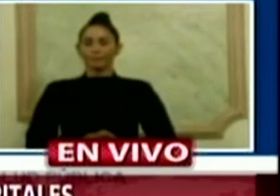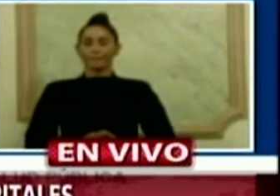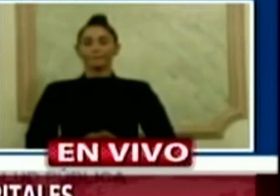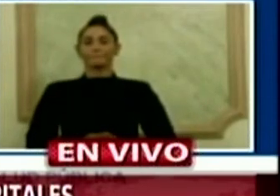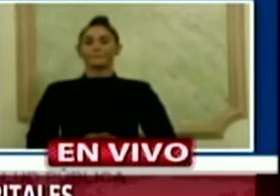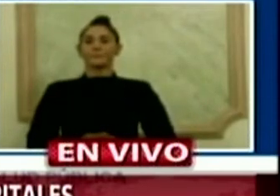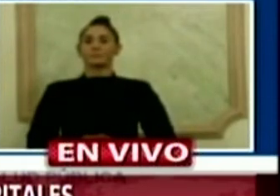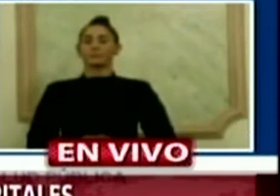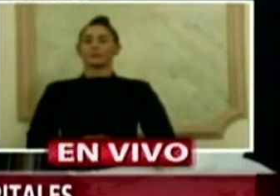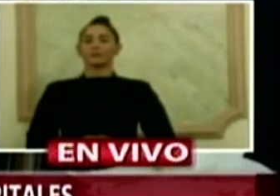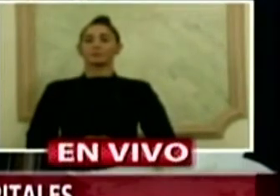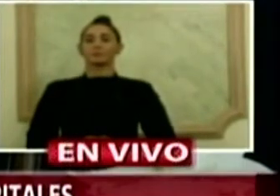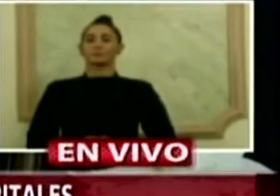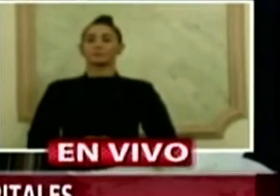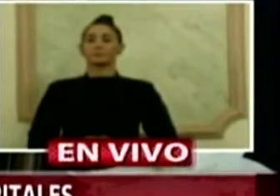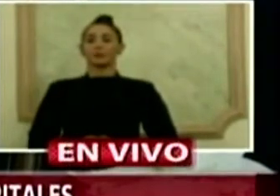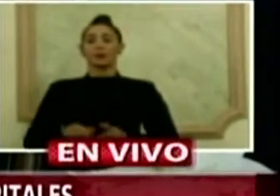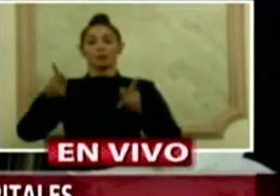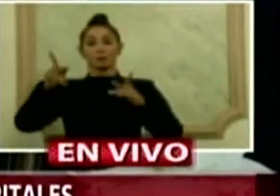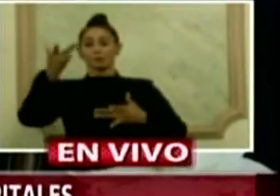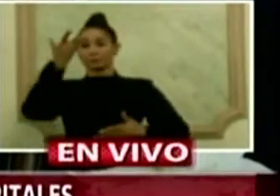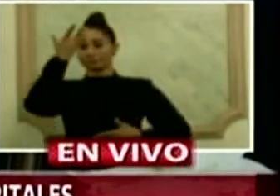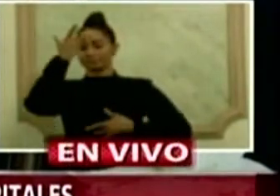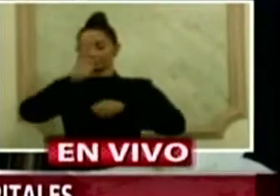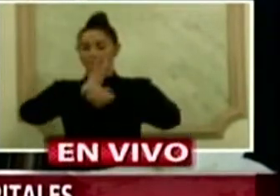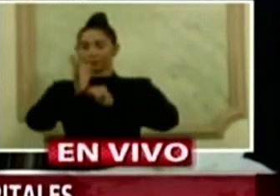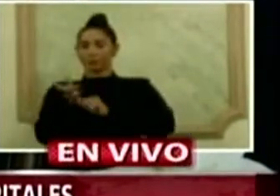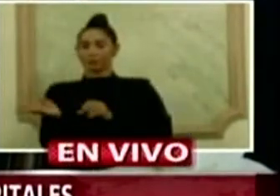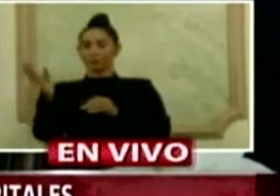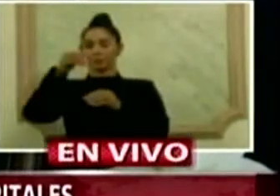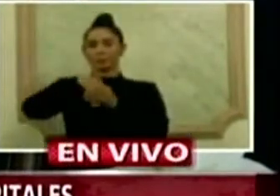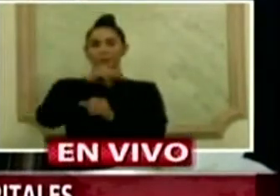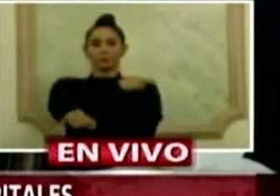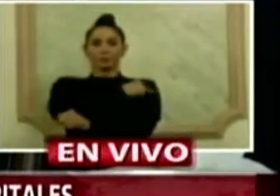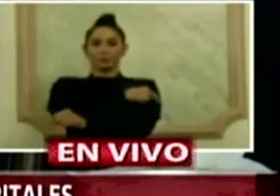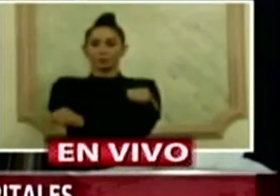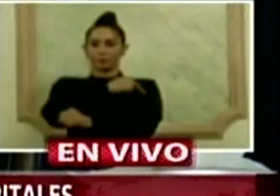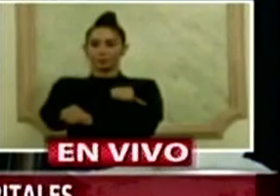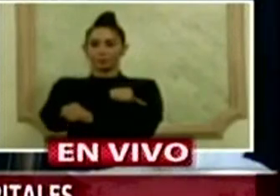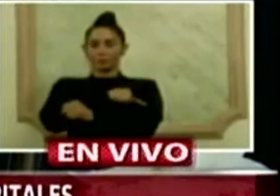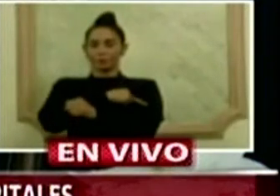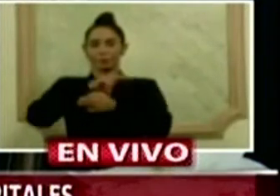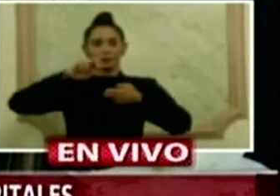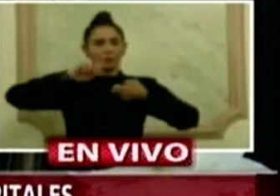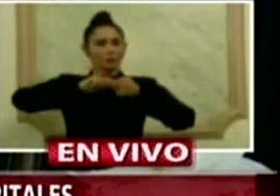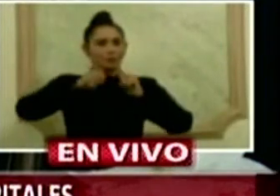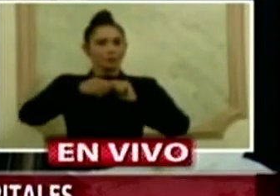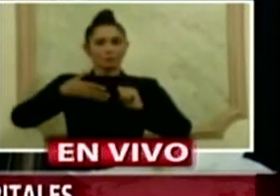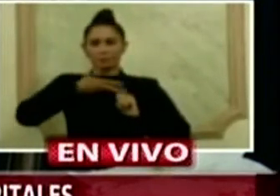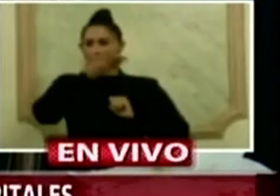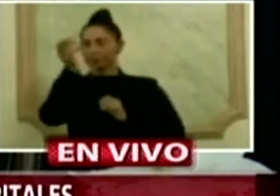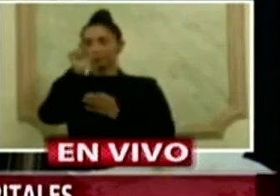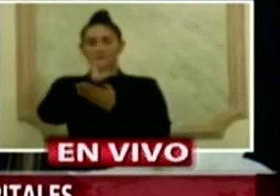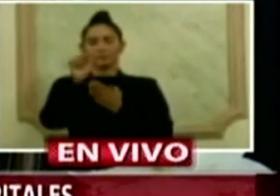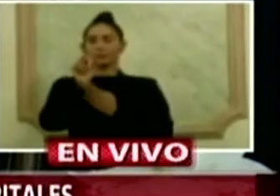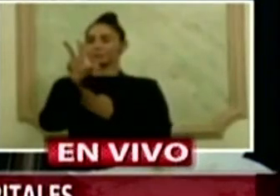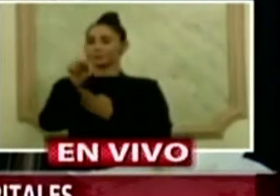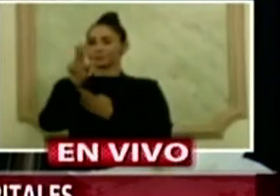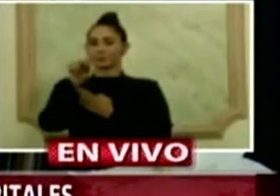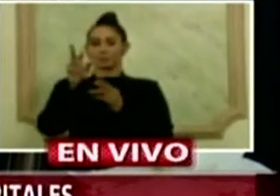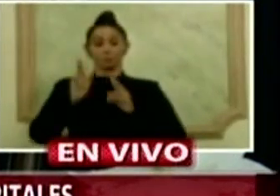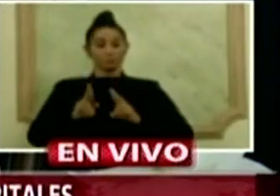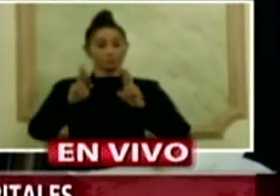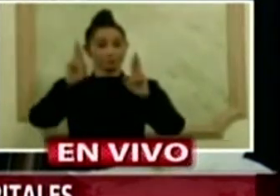Inmediatamente estén en el hospital con el caso de COVID, no tendrán problema porque automáticamente quedarán afiliados